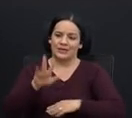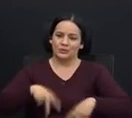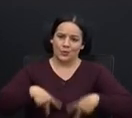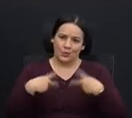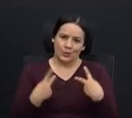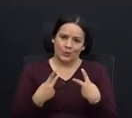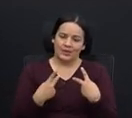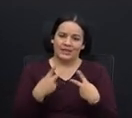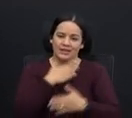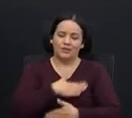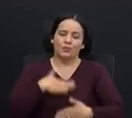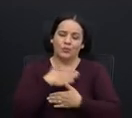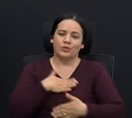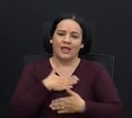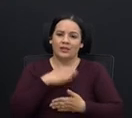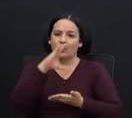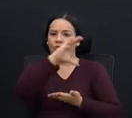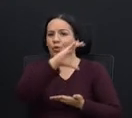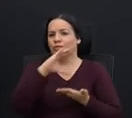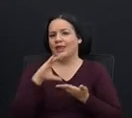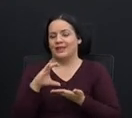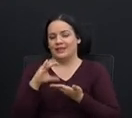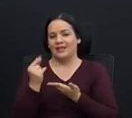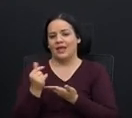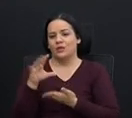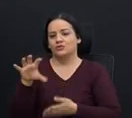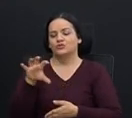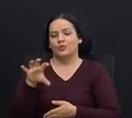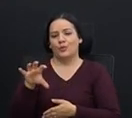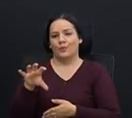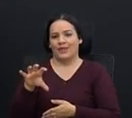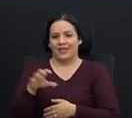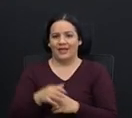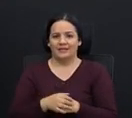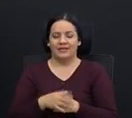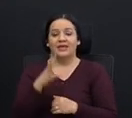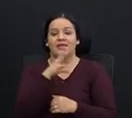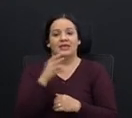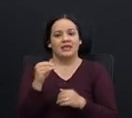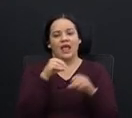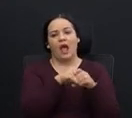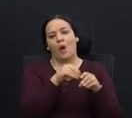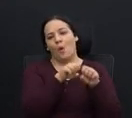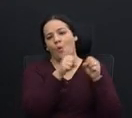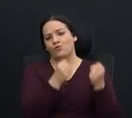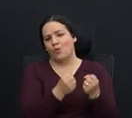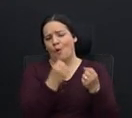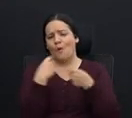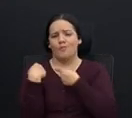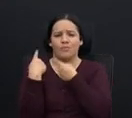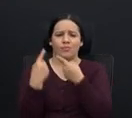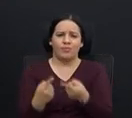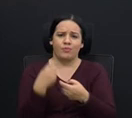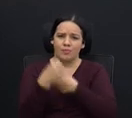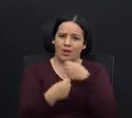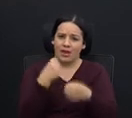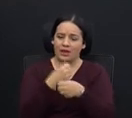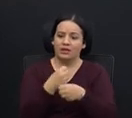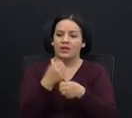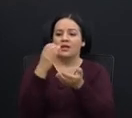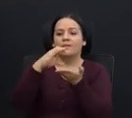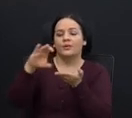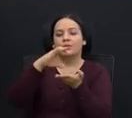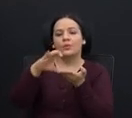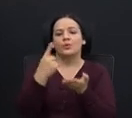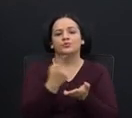de un dinero que es de su propiedad y que ahorró por muchos años, invirtiéndolo no solo en la adquisición